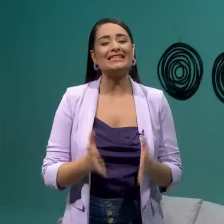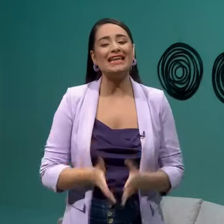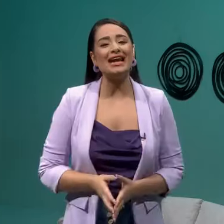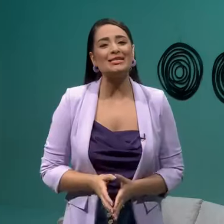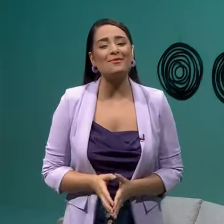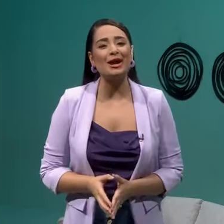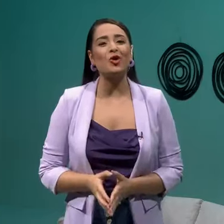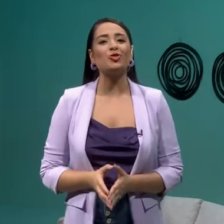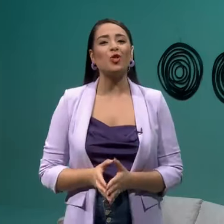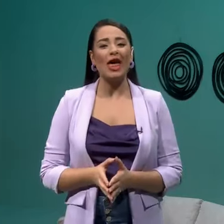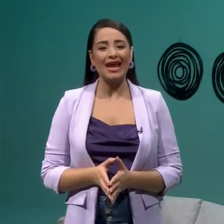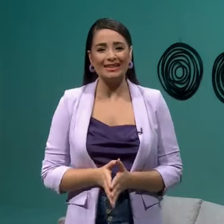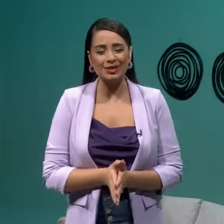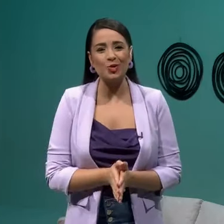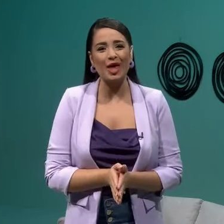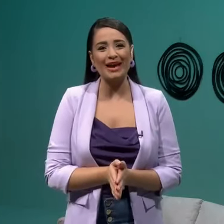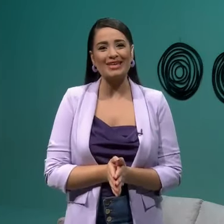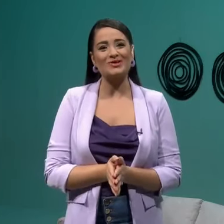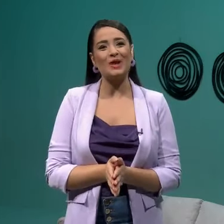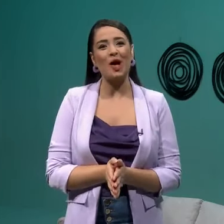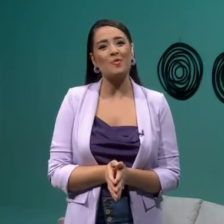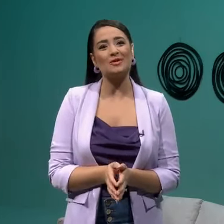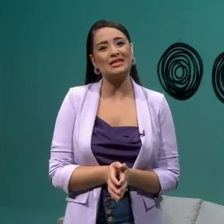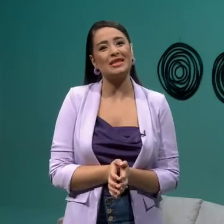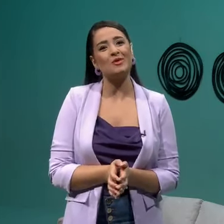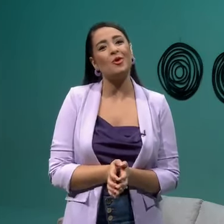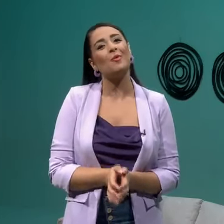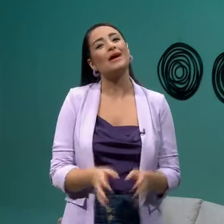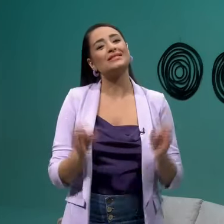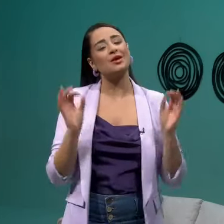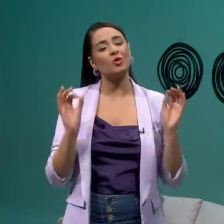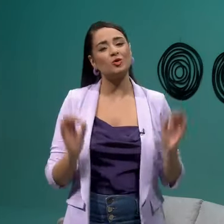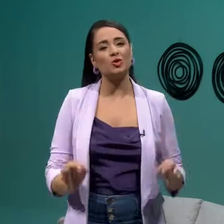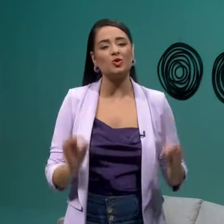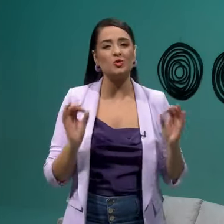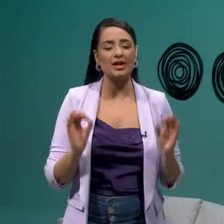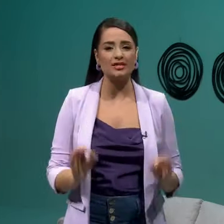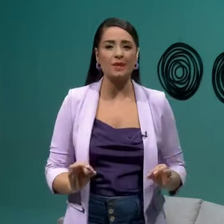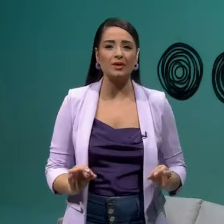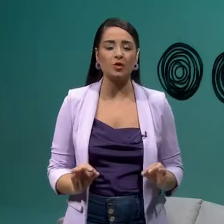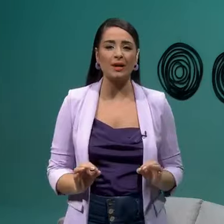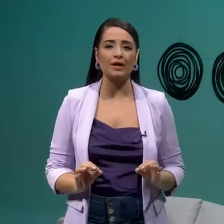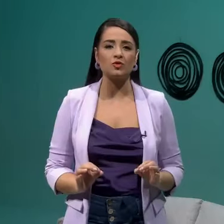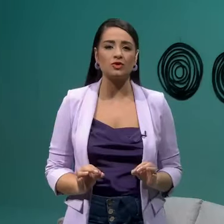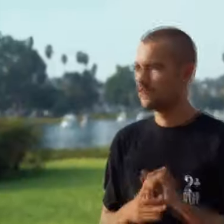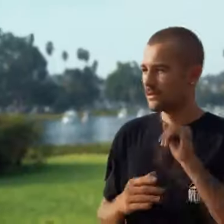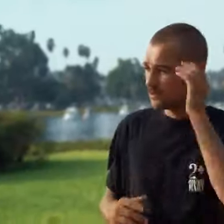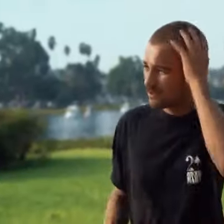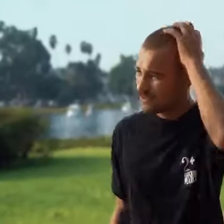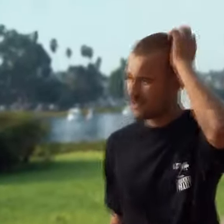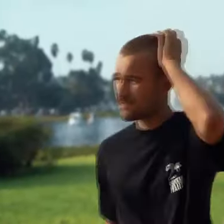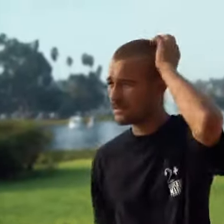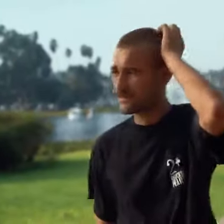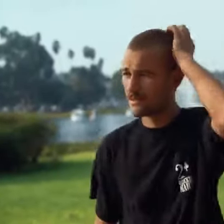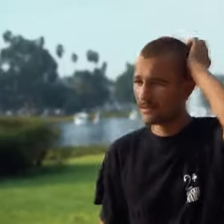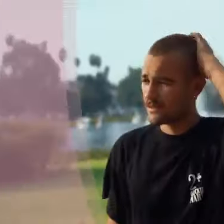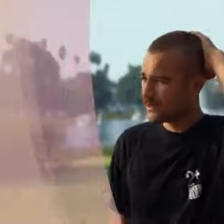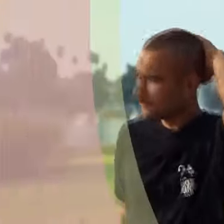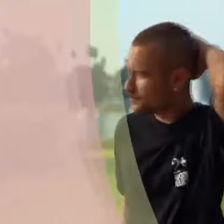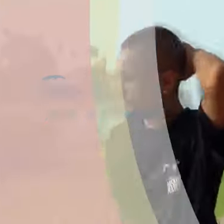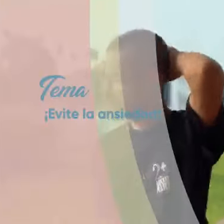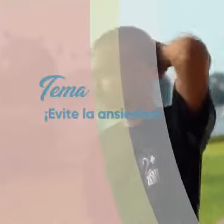Vamos a iniciar la semana con toda la actitud. Aquí en Su Lado Positivo va a estar con nosotros un experto para que usted logre